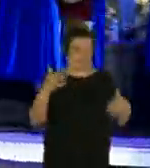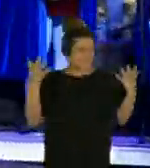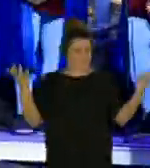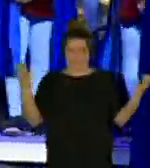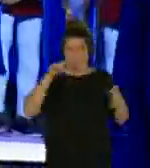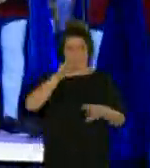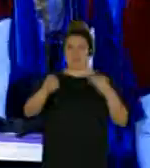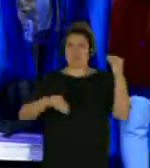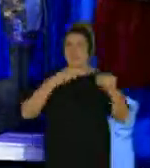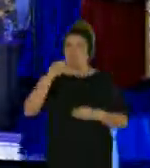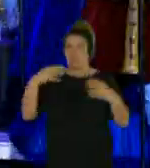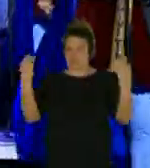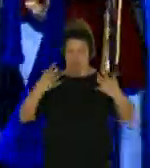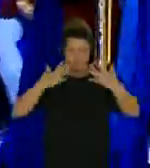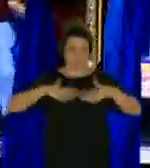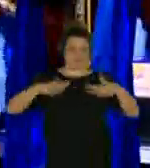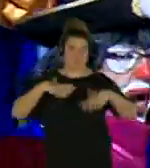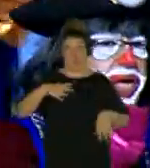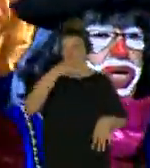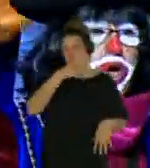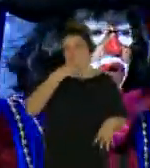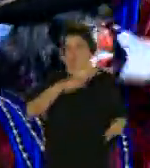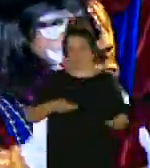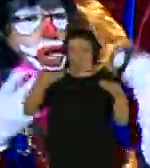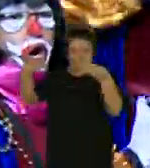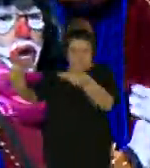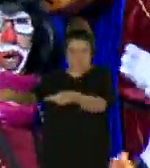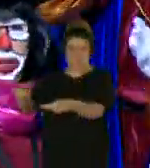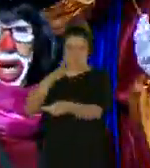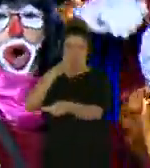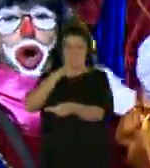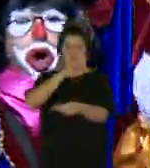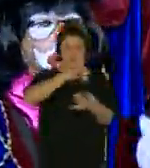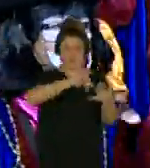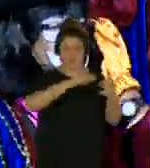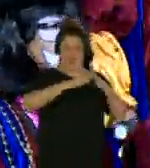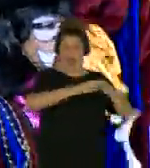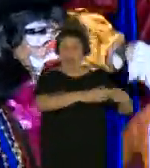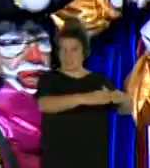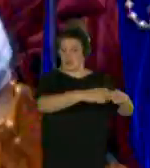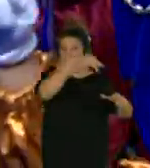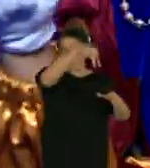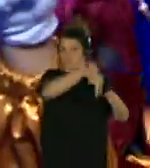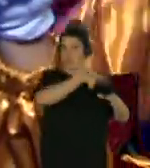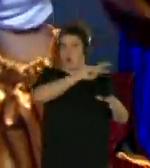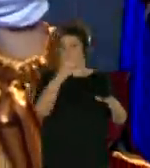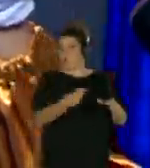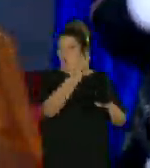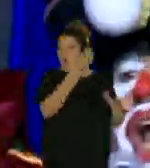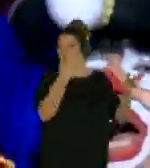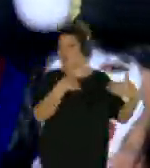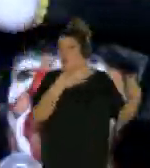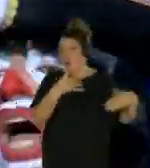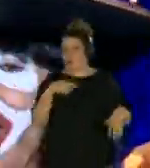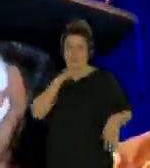su bello vestido, que como marino no hay otro mejor. Él seguía rumbo